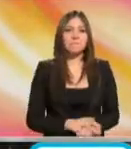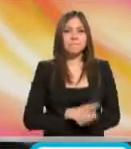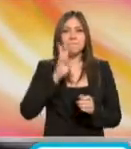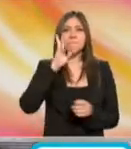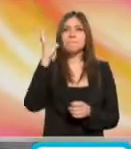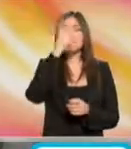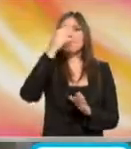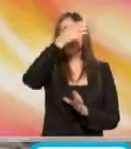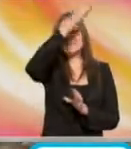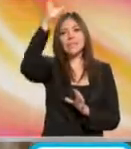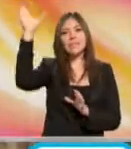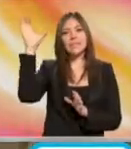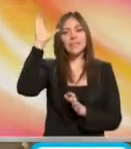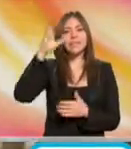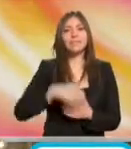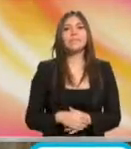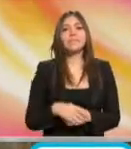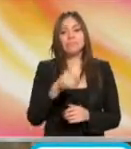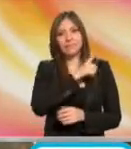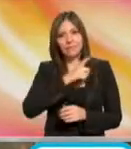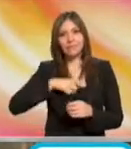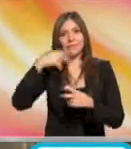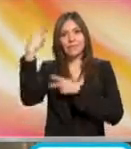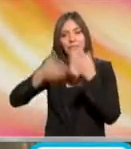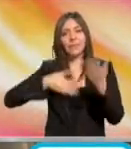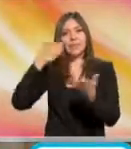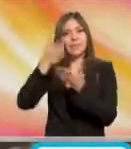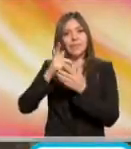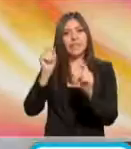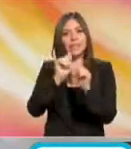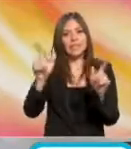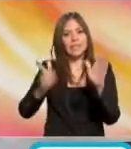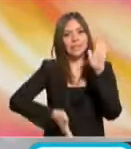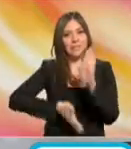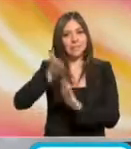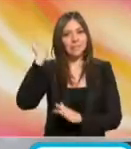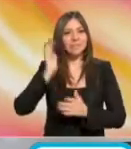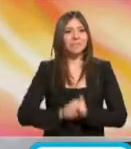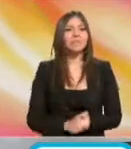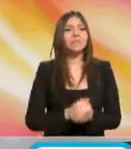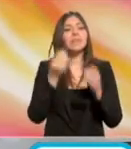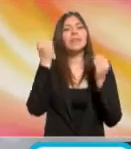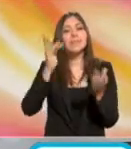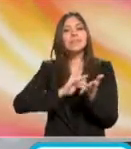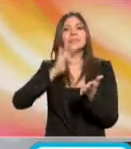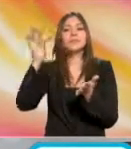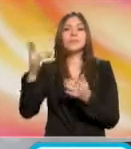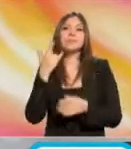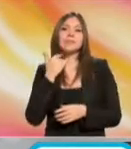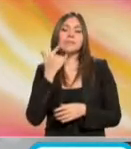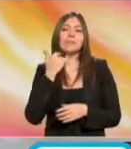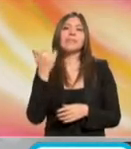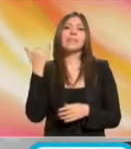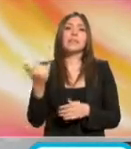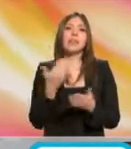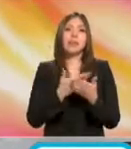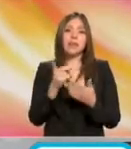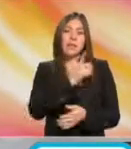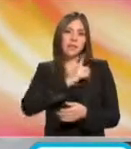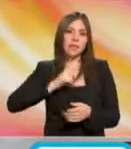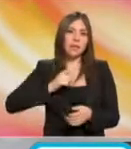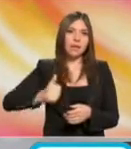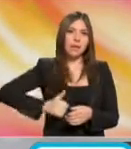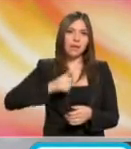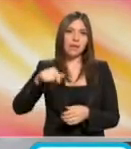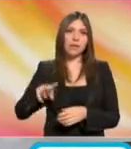qué cielos. No, Qué bueno. bonito. Vamos a Tlaxcala. Así es. Vámonos. Vámonos para allá. Clau, muchísimas gracias por este Gracias a recorrido. ustedes. Definitivamente hay que aprovecharlo